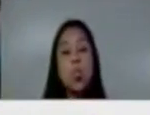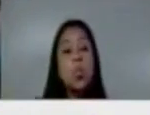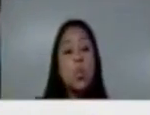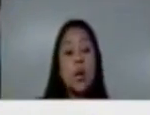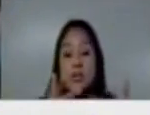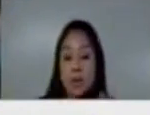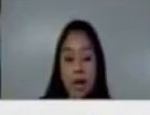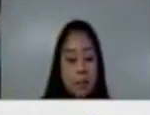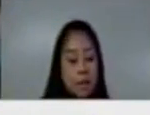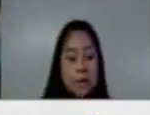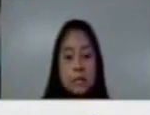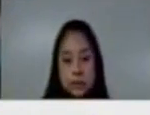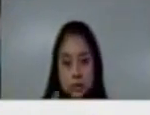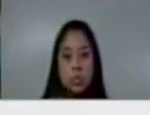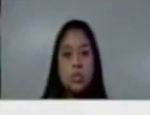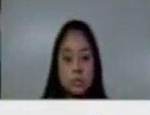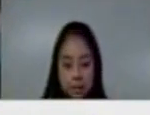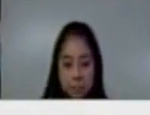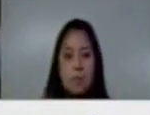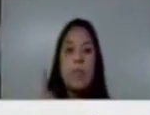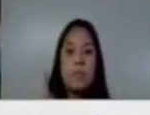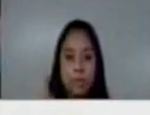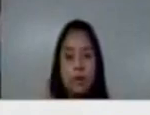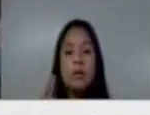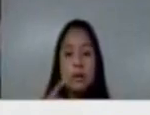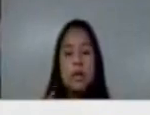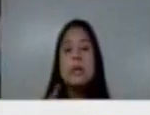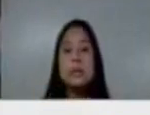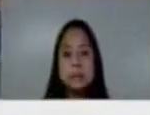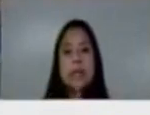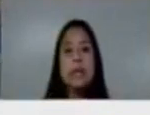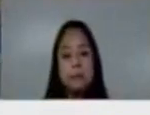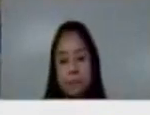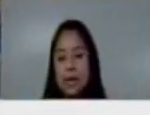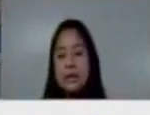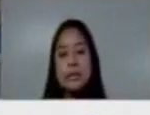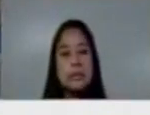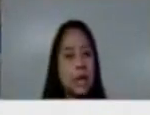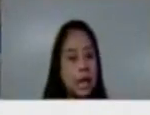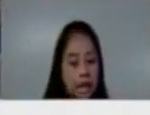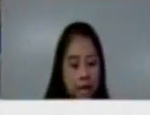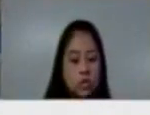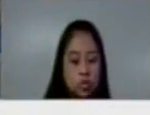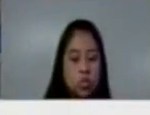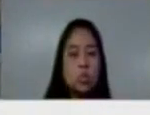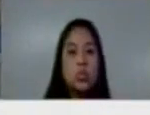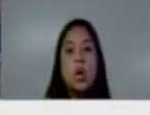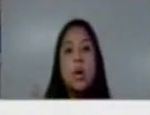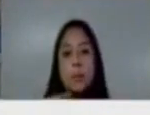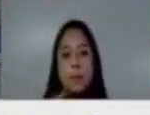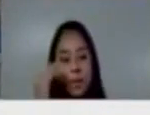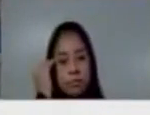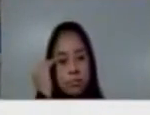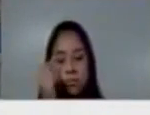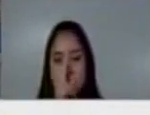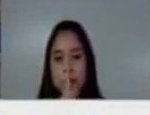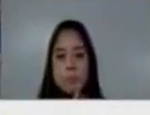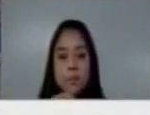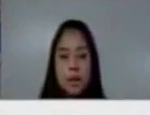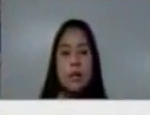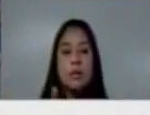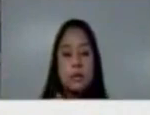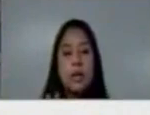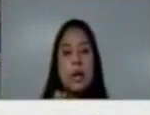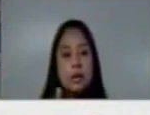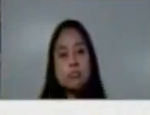somos el único de los países de Centroamérica que tiene planes desarrollados y que yo sé que vamos a contar con el apoyo